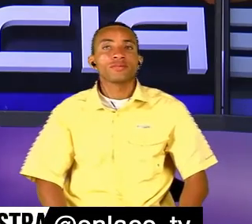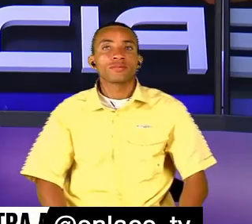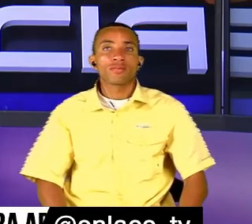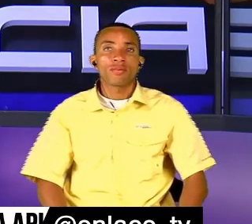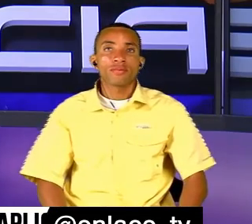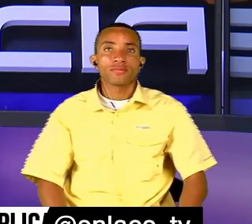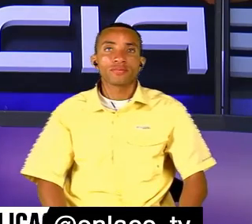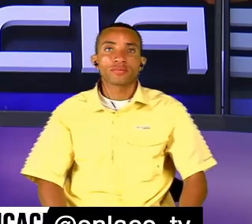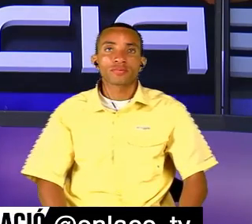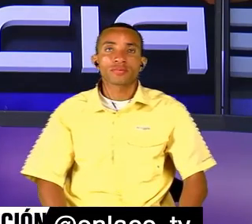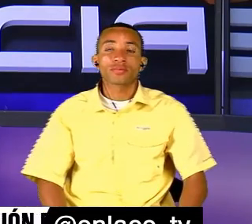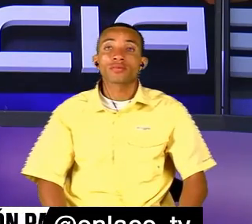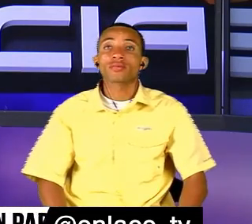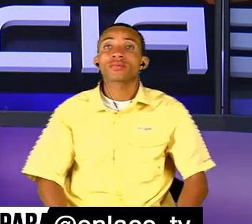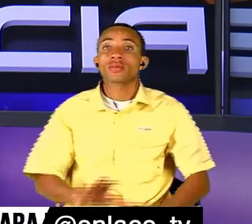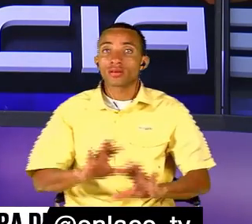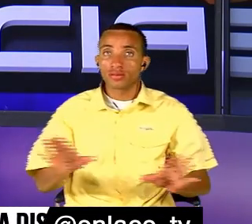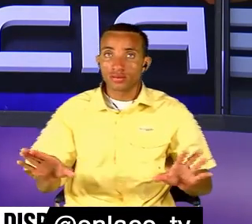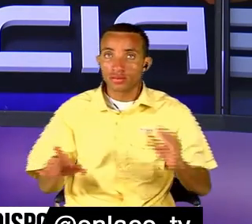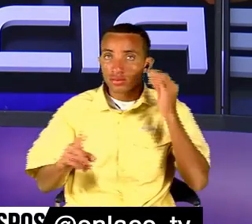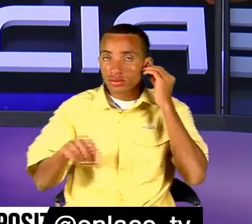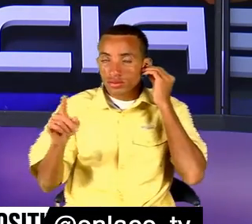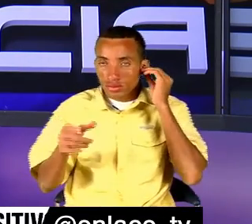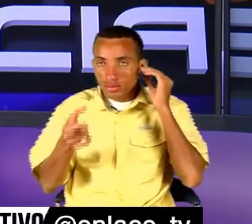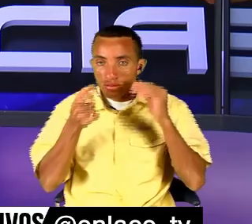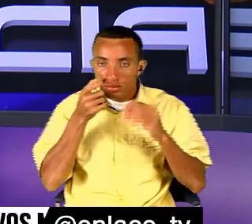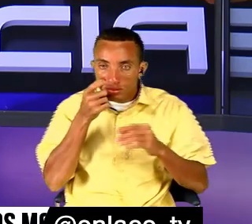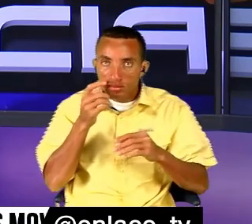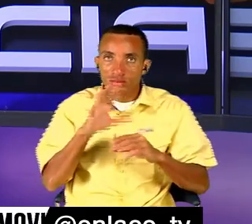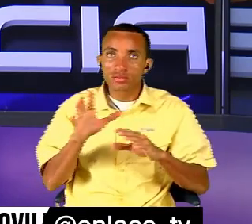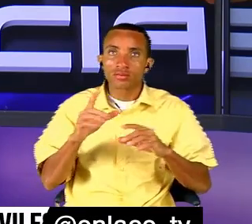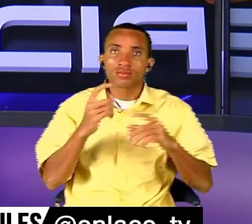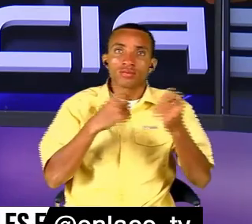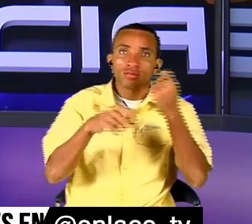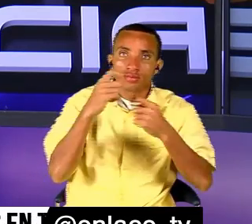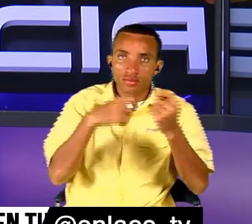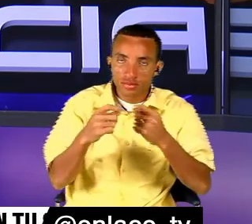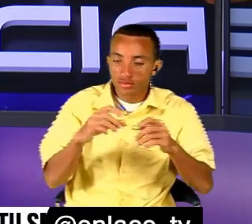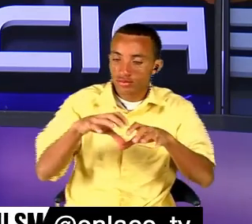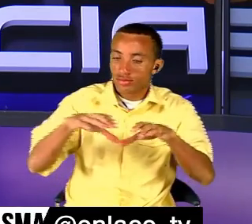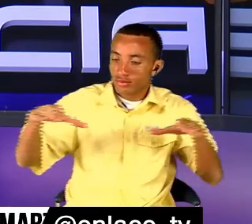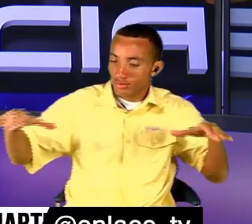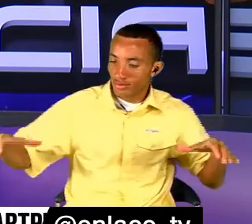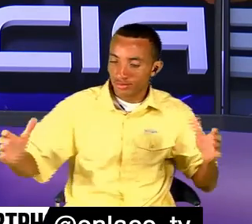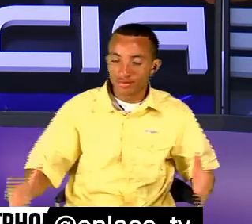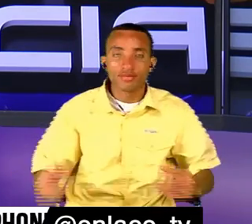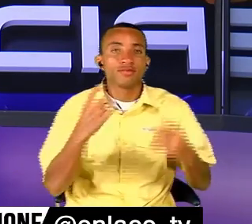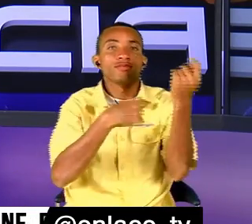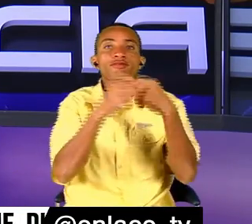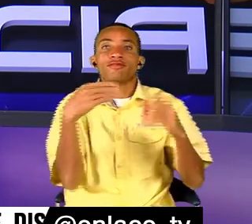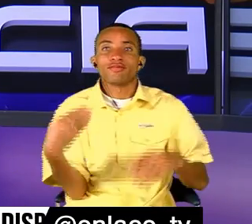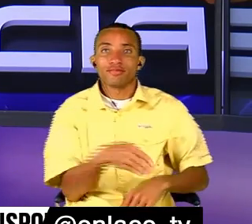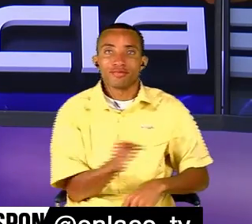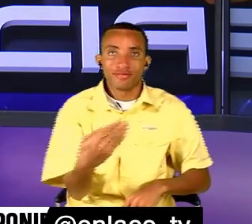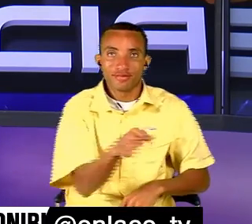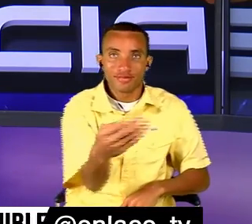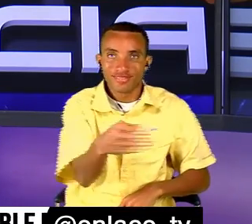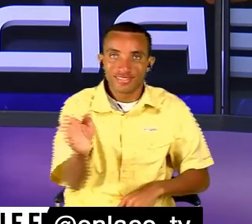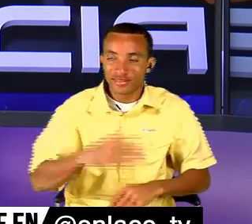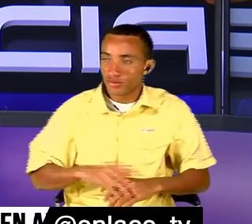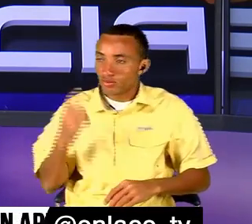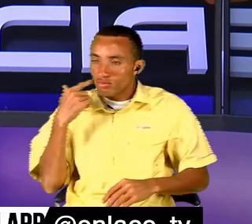Las autoridades municipales adelantaron una jornada de verificación a los puestos de venta de pescado ubicados en el sector del muelle y la rampa previo a la